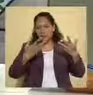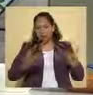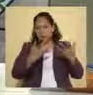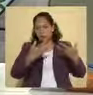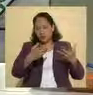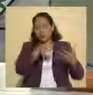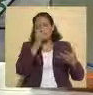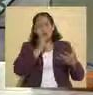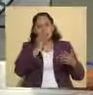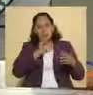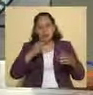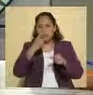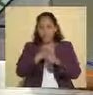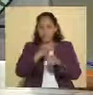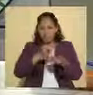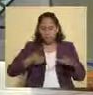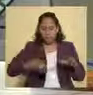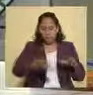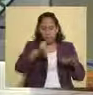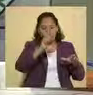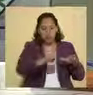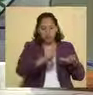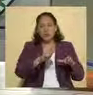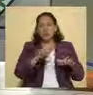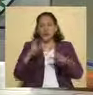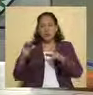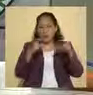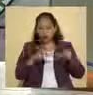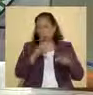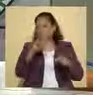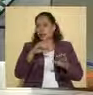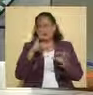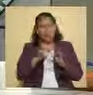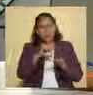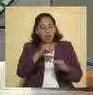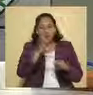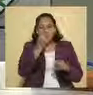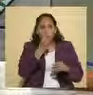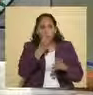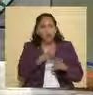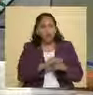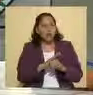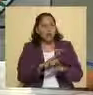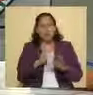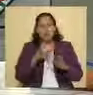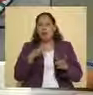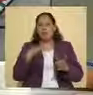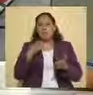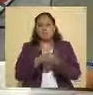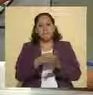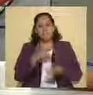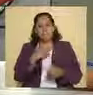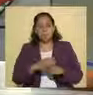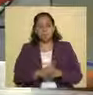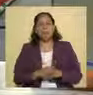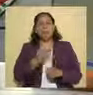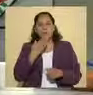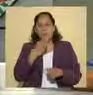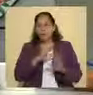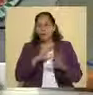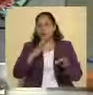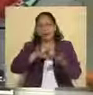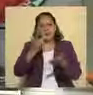siempre Empiezo con la ensalada y entonces estoy dándoles y ya cuando llego ya es como ya no Katy Ay Muchísimas